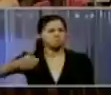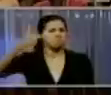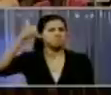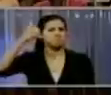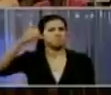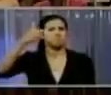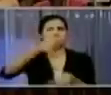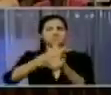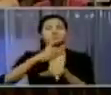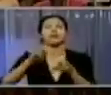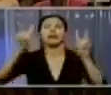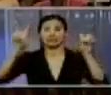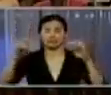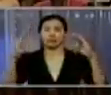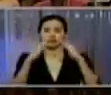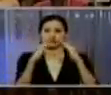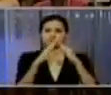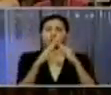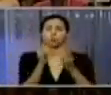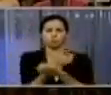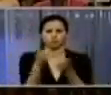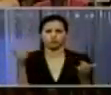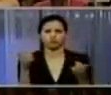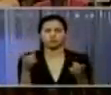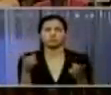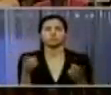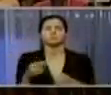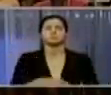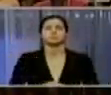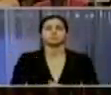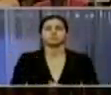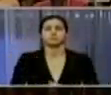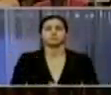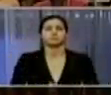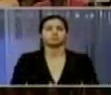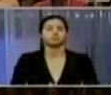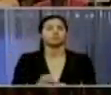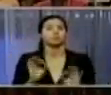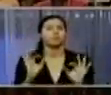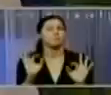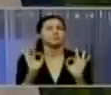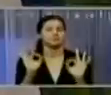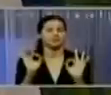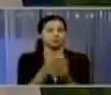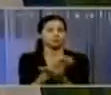En el tema de la vivienda, que ustedes lo han tocado de manera tan particular.